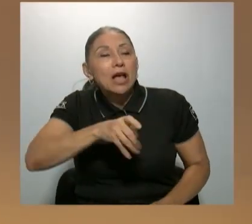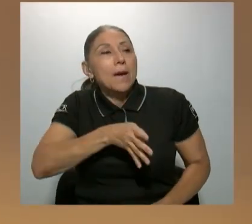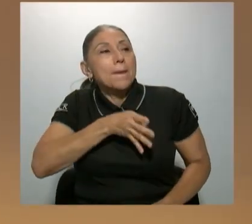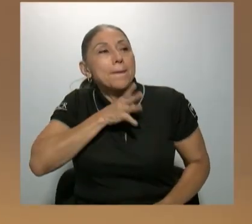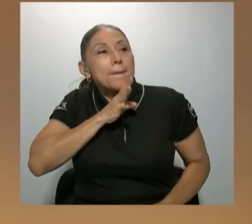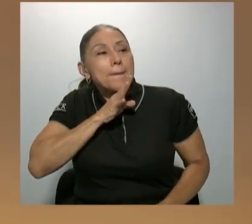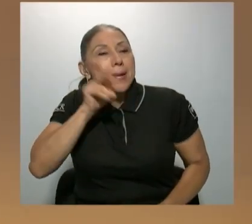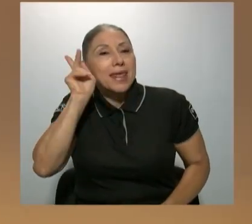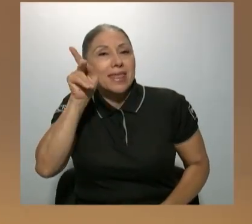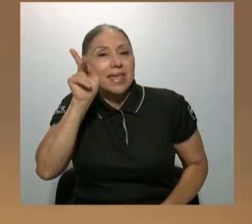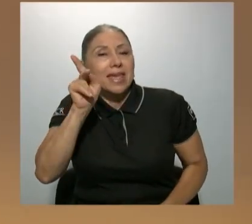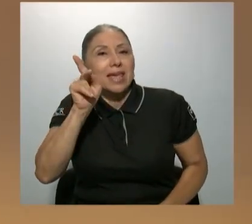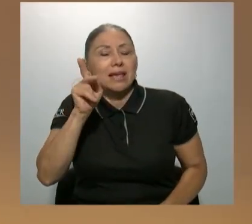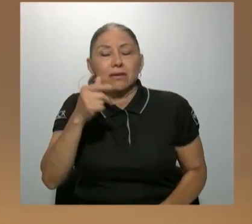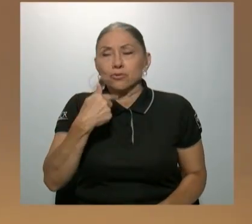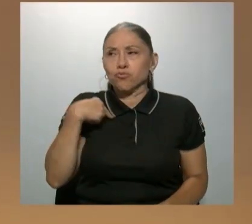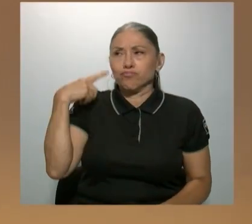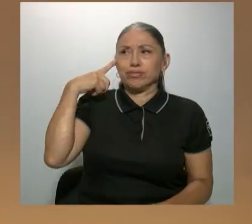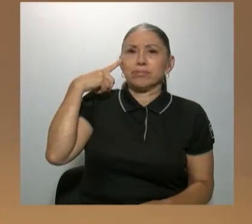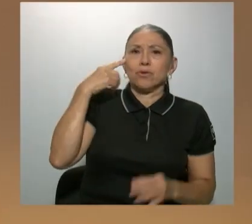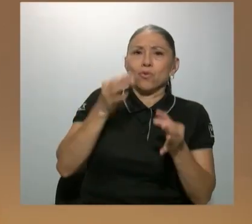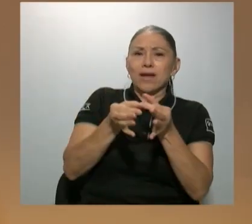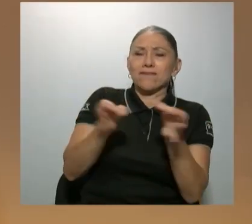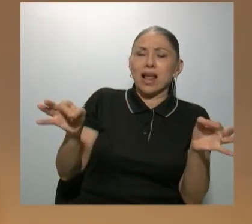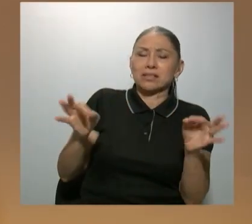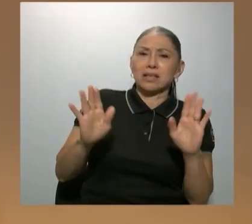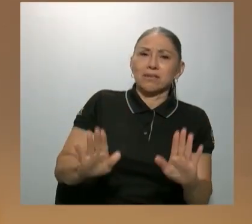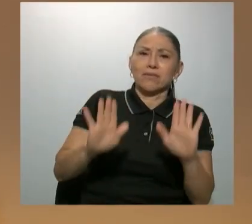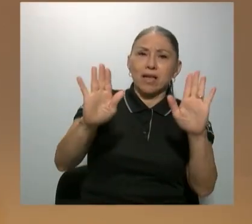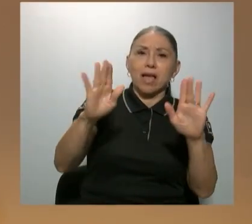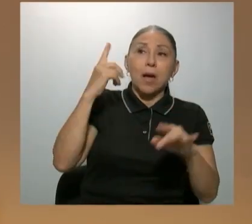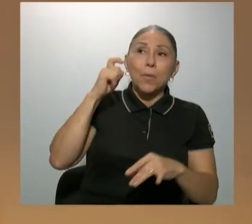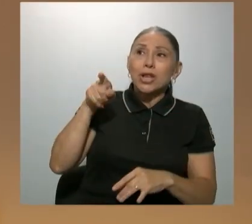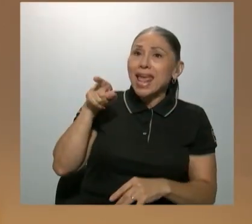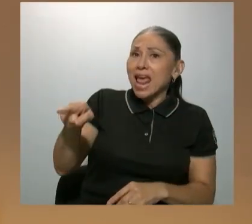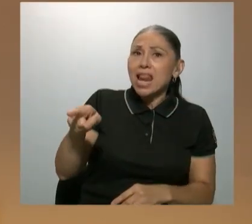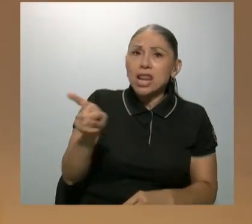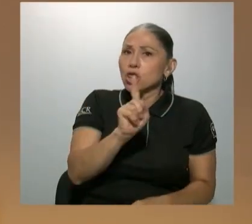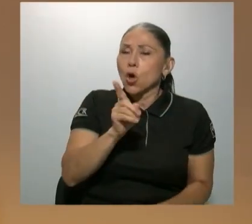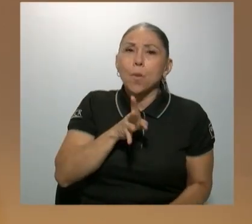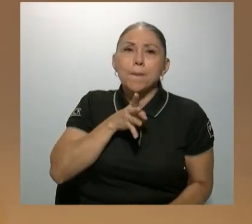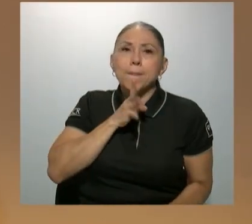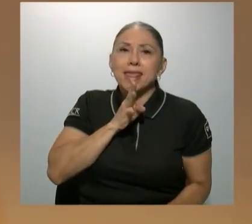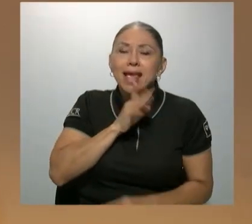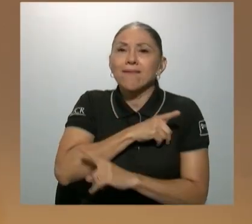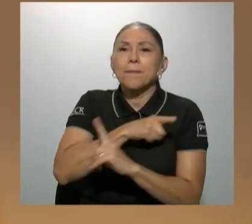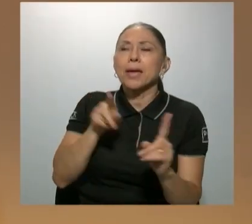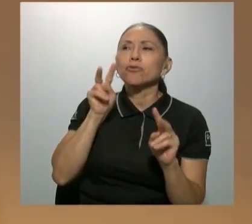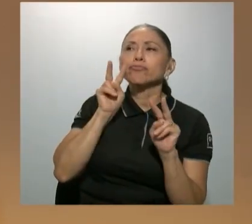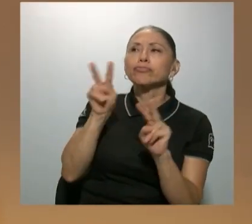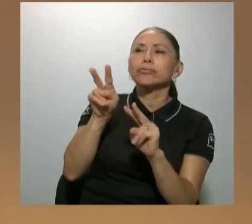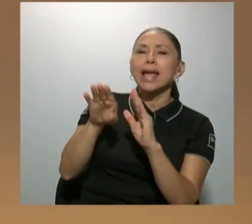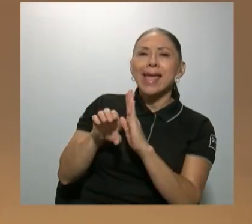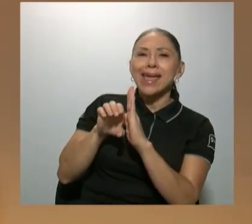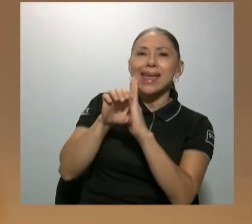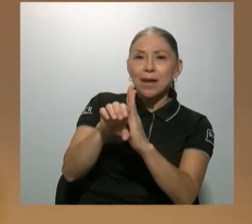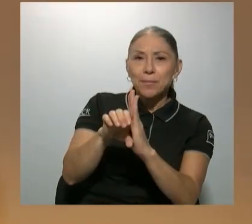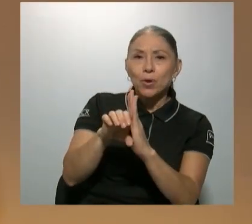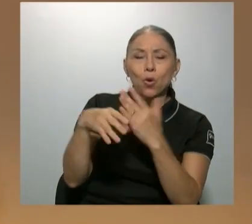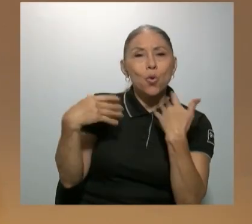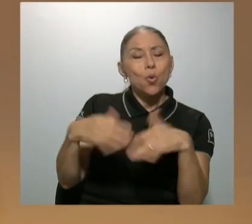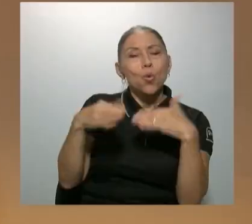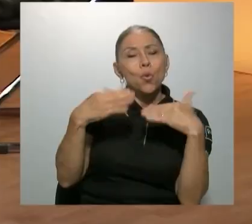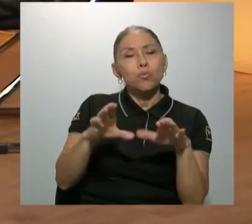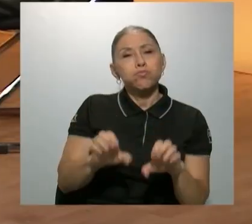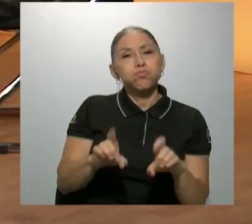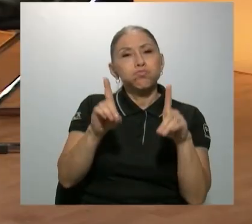porque Rodrigo no predicaba, pero su ejemplo era un ejemplo didáctico de altísimo